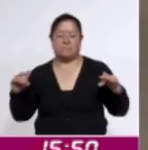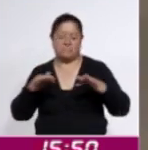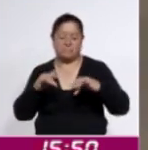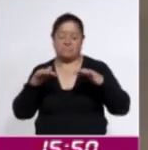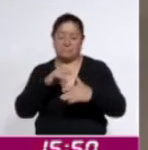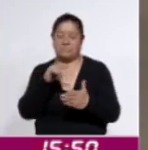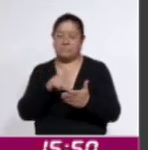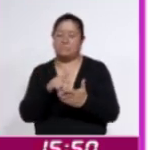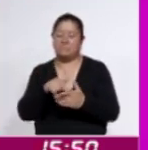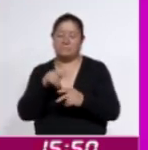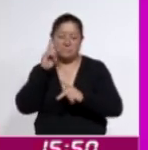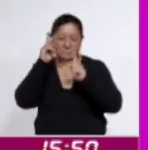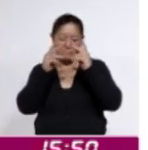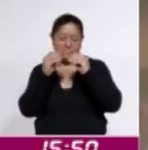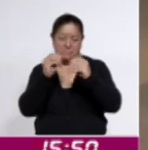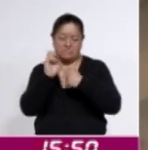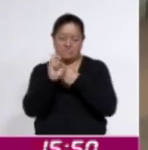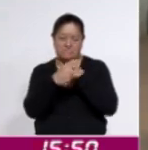Europa.